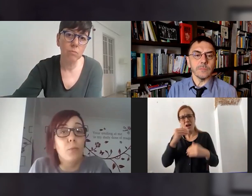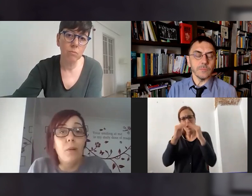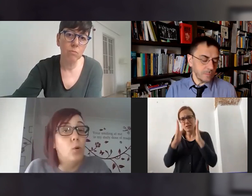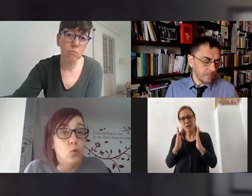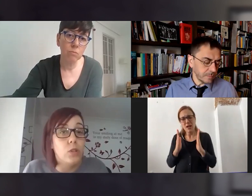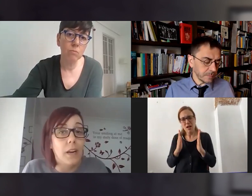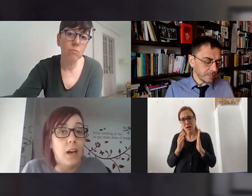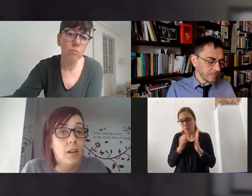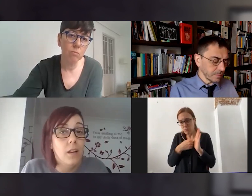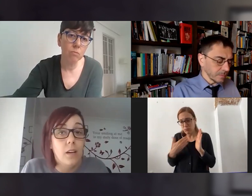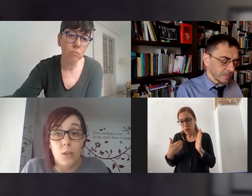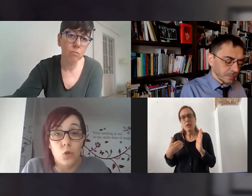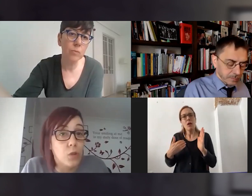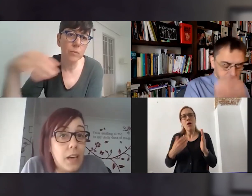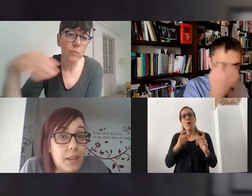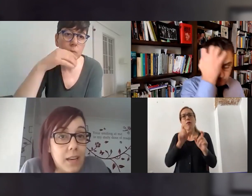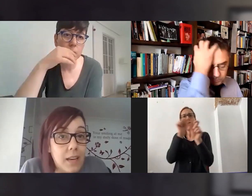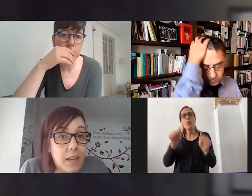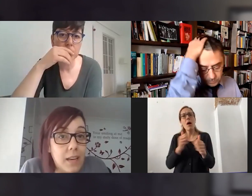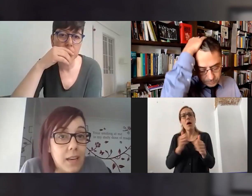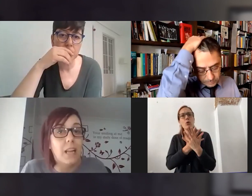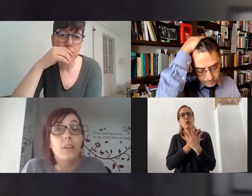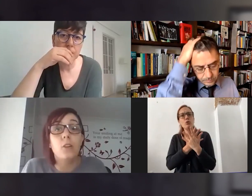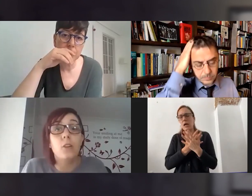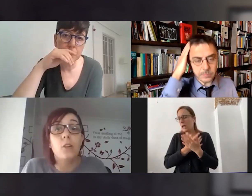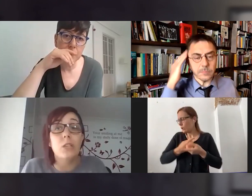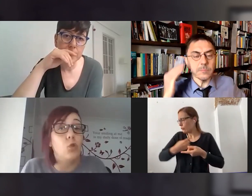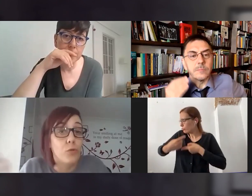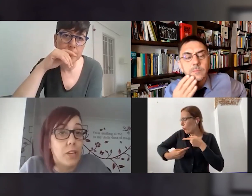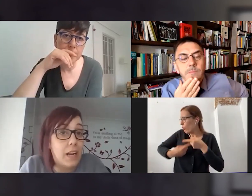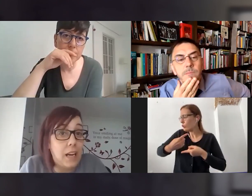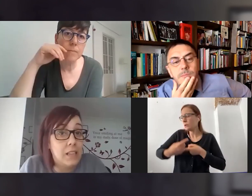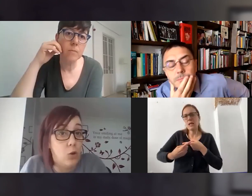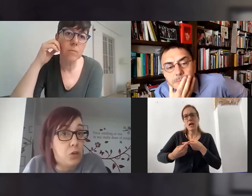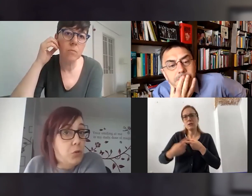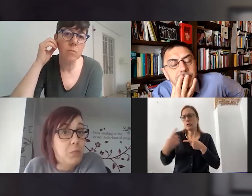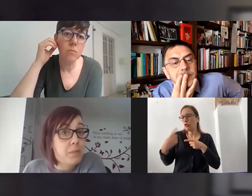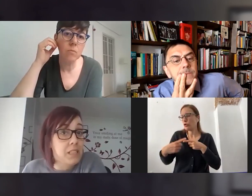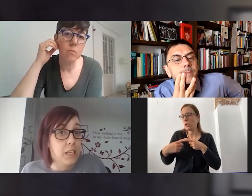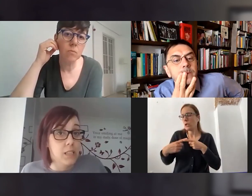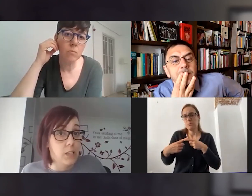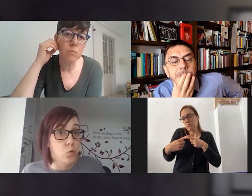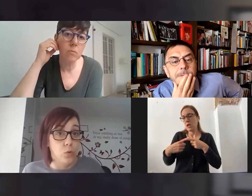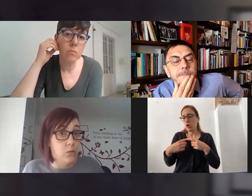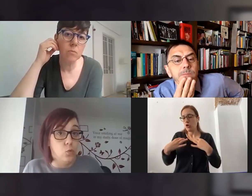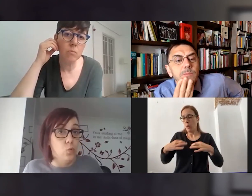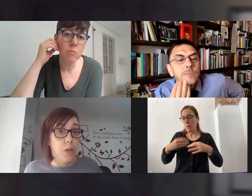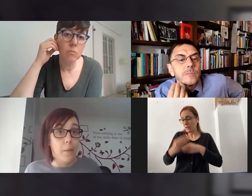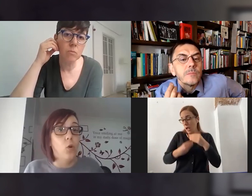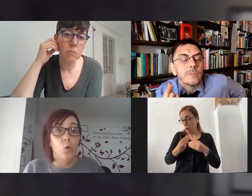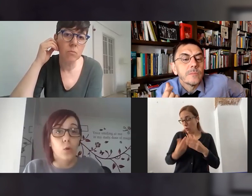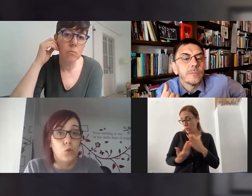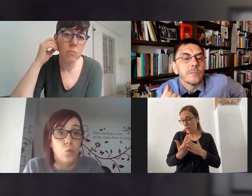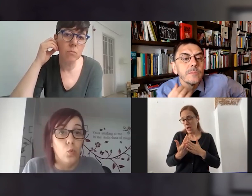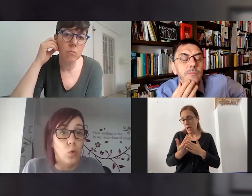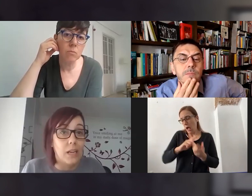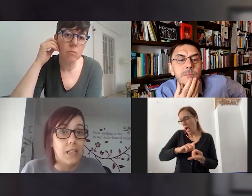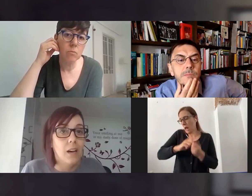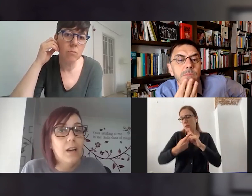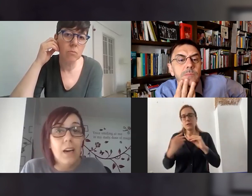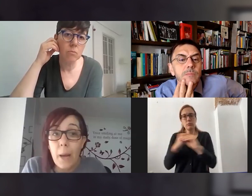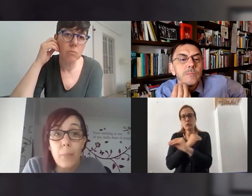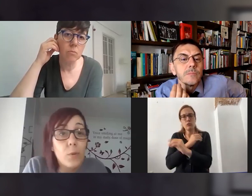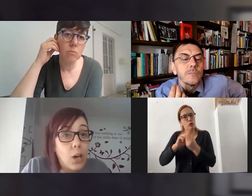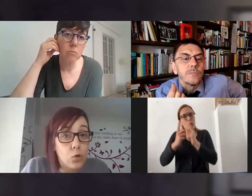de forma voluntaria en su día a día están haciendo cosas contrarias a lo que normalmente hacen en su trabajo o en su